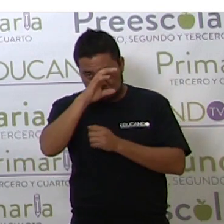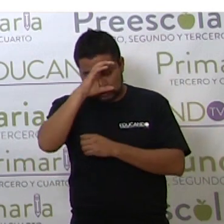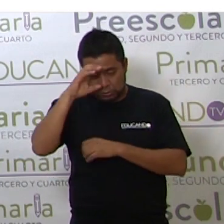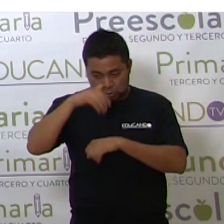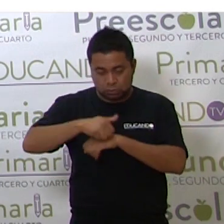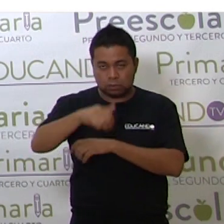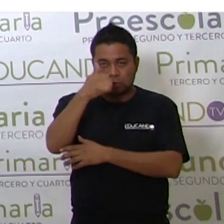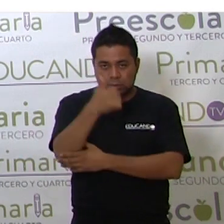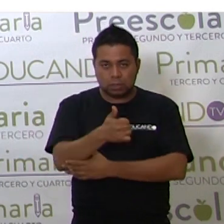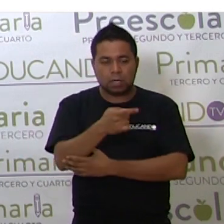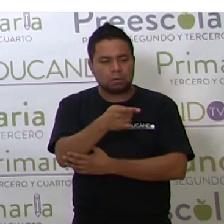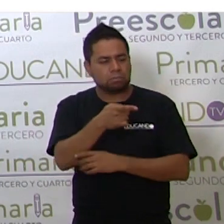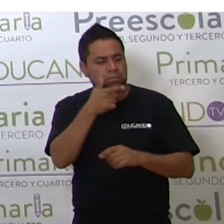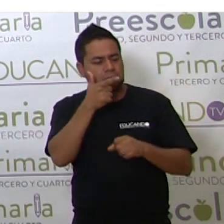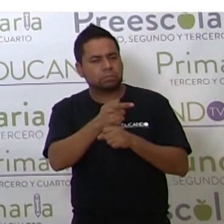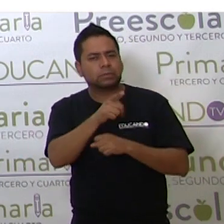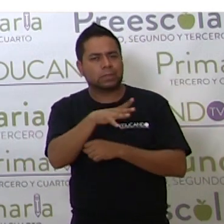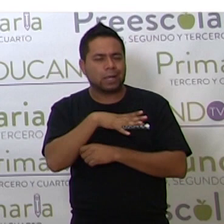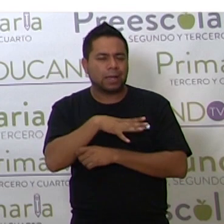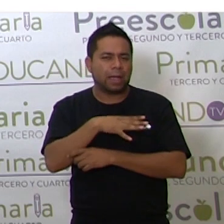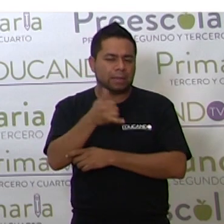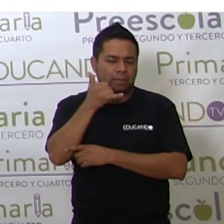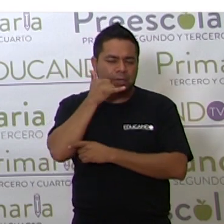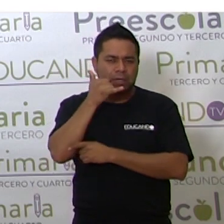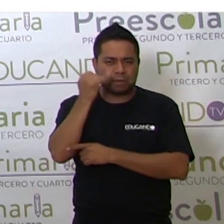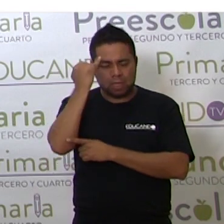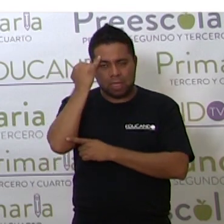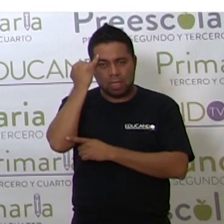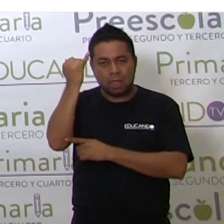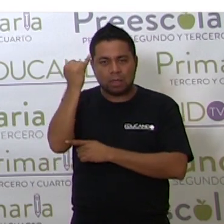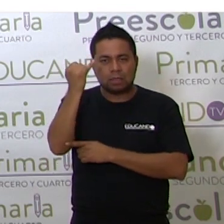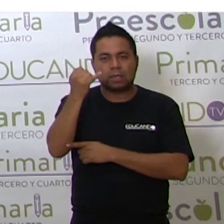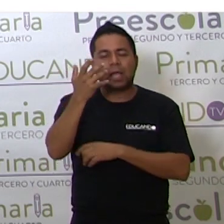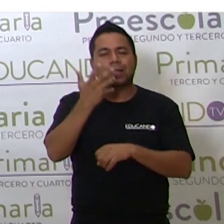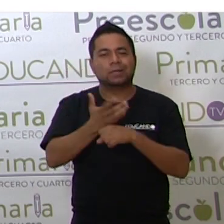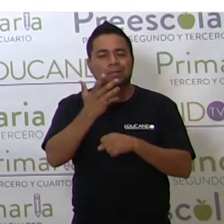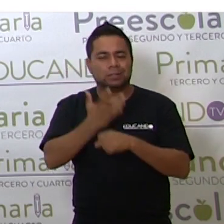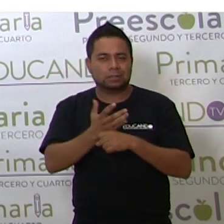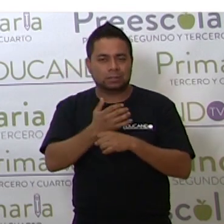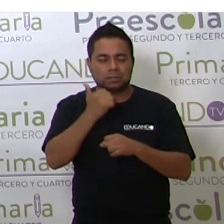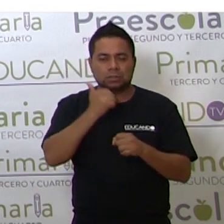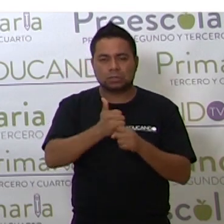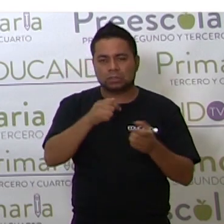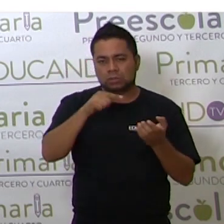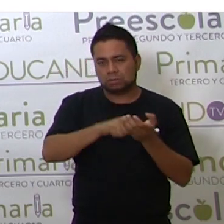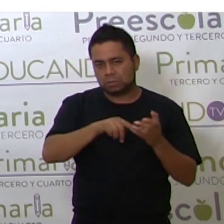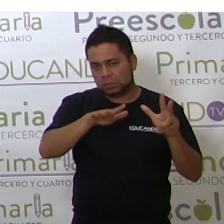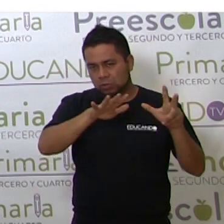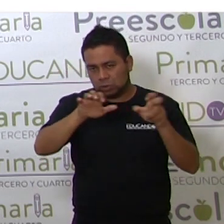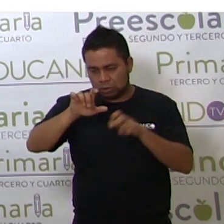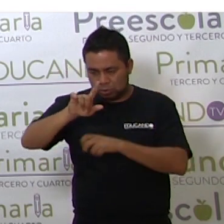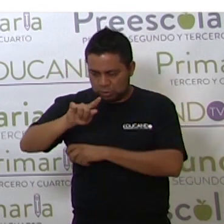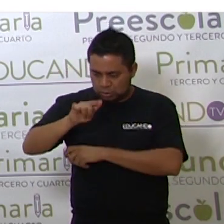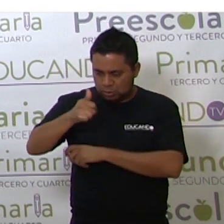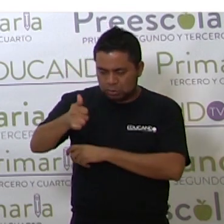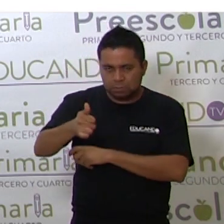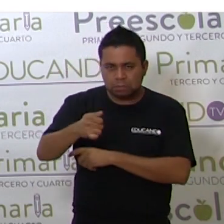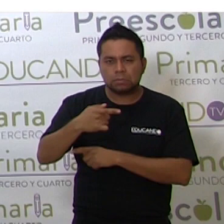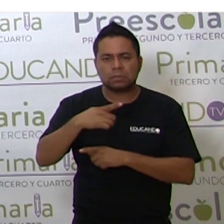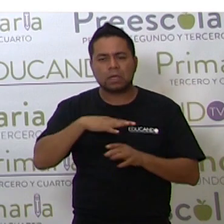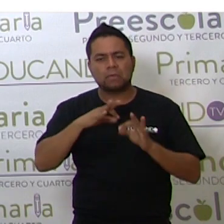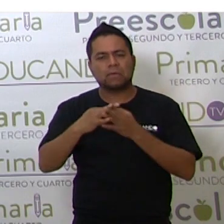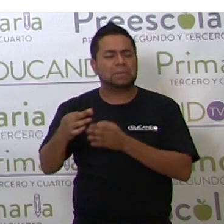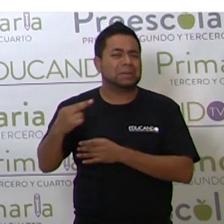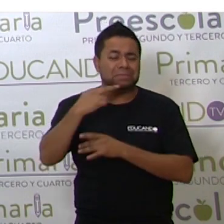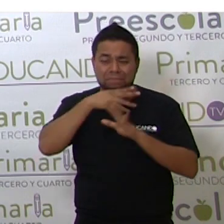estamos hablando del teléfono que fue inventado en eeuu en 1876 un medio mucho